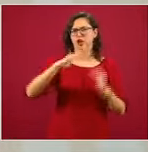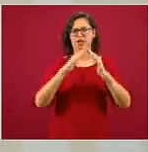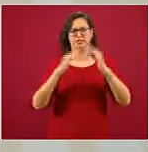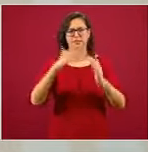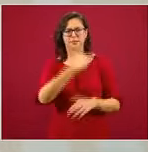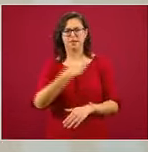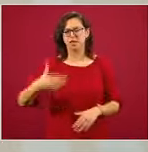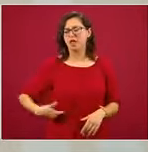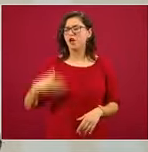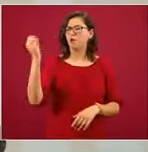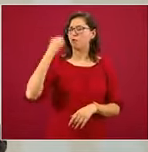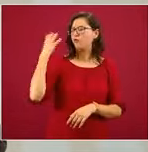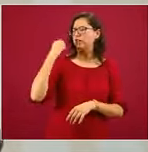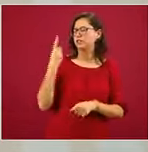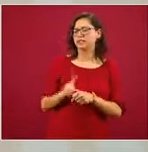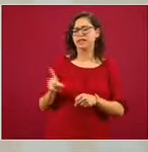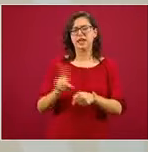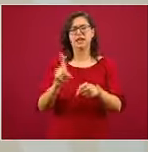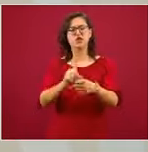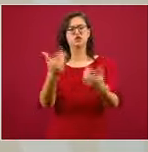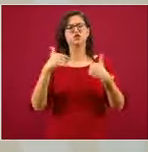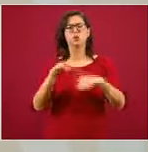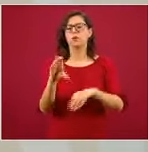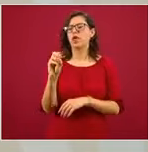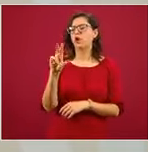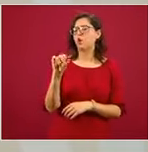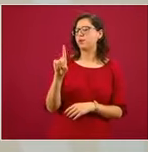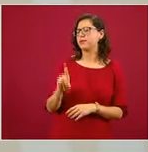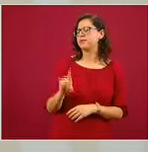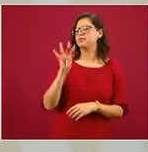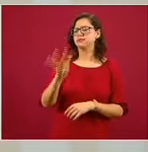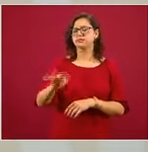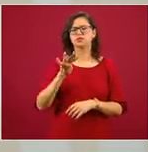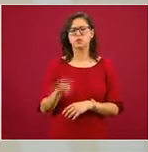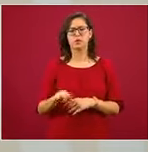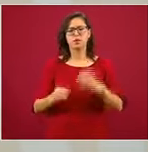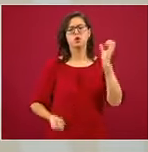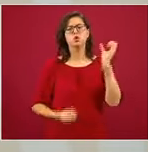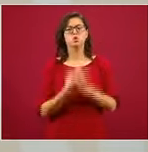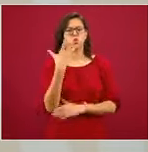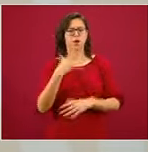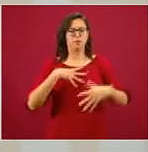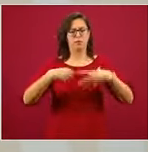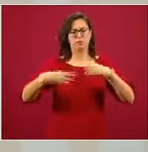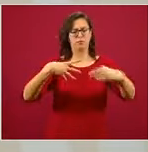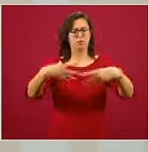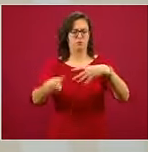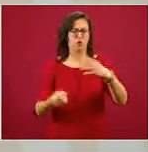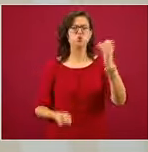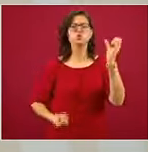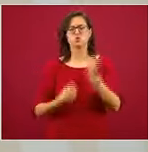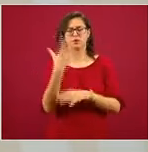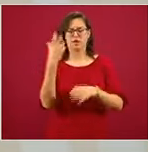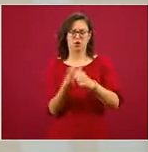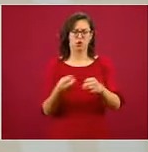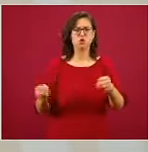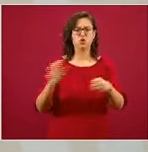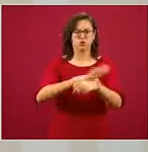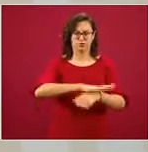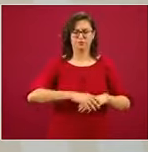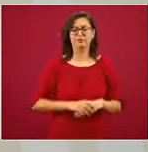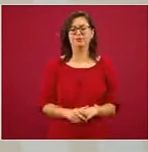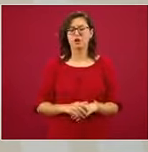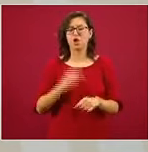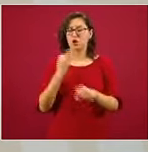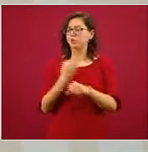por el coronavirus SARS-CoV-2. Hoy vamos a tener el informe técnico que presentará el doctor José Luis Salomía. Le